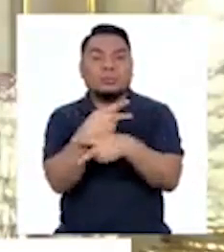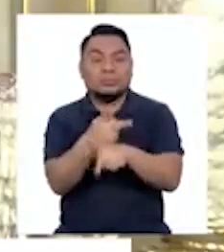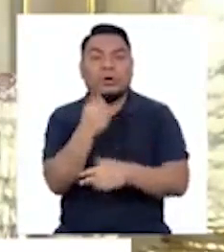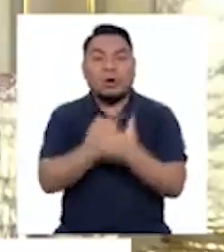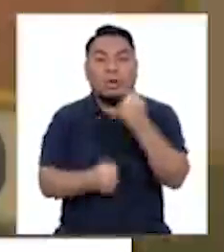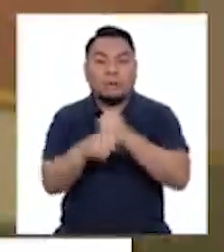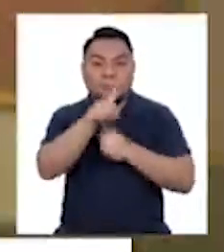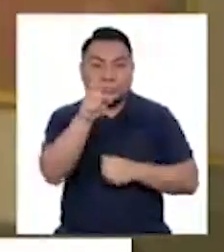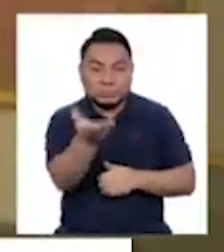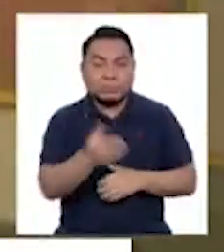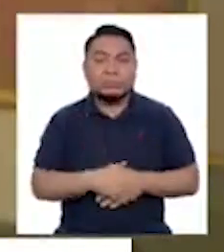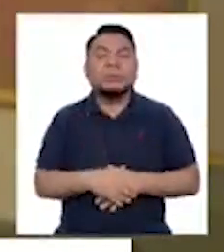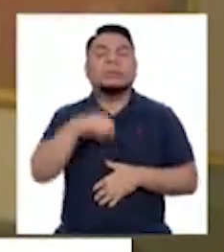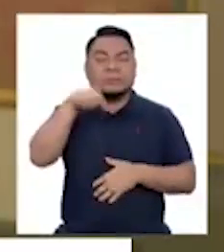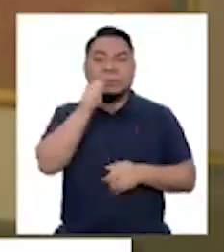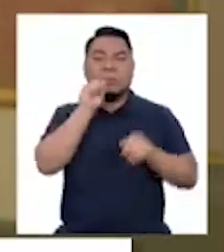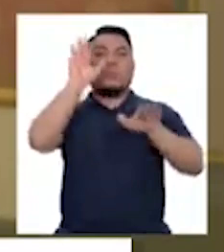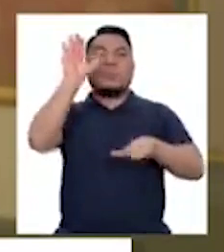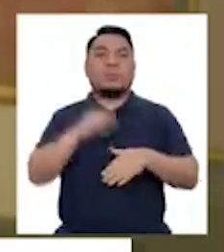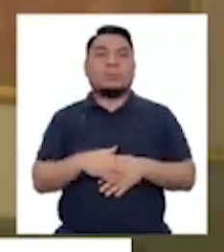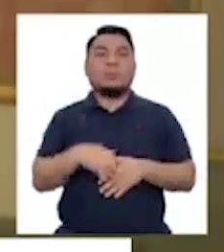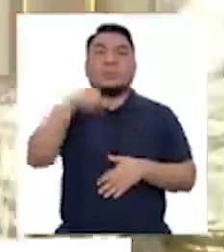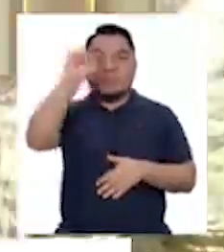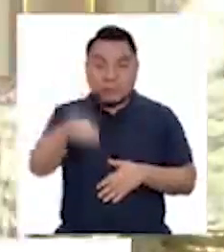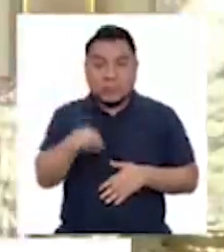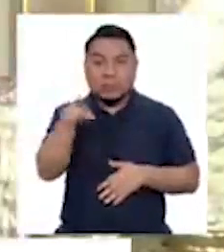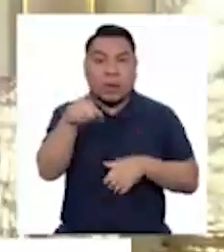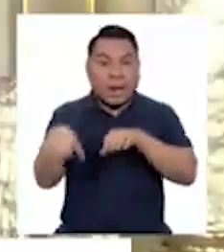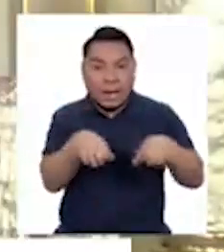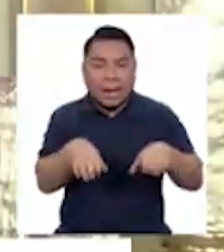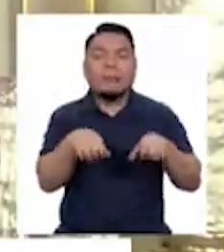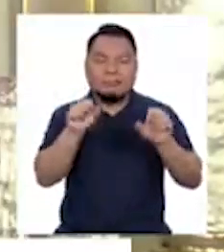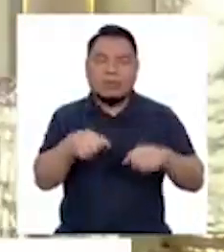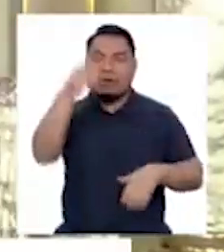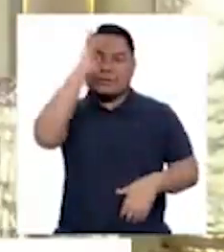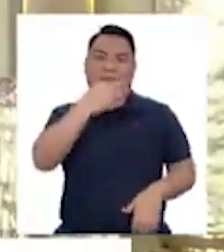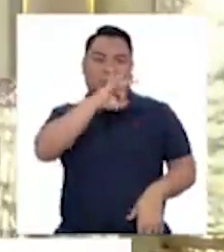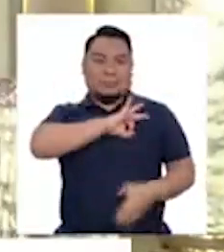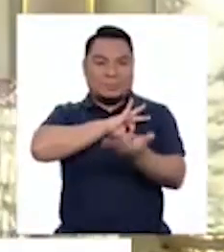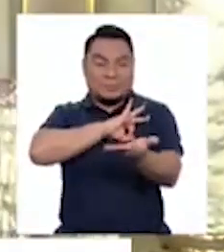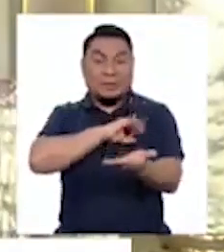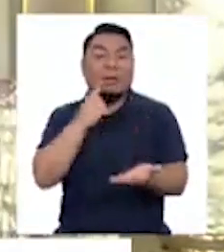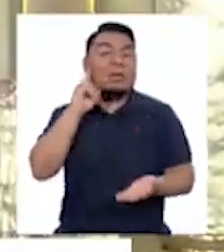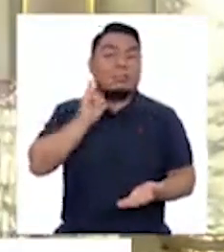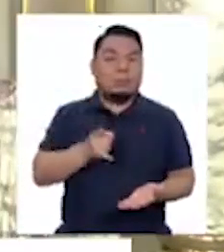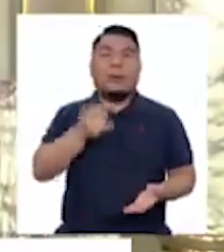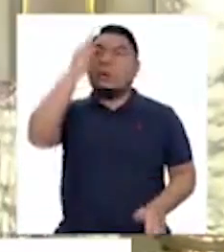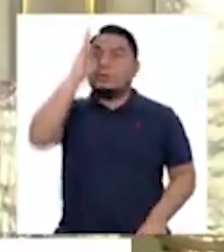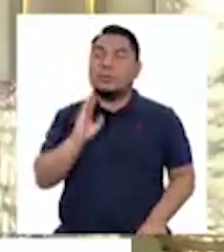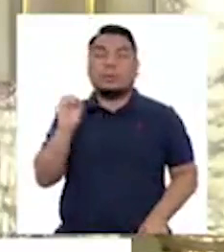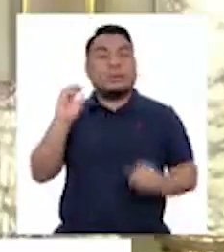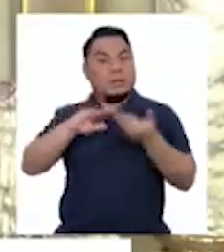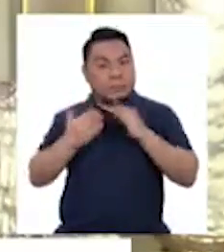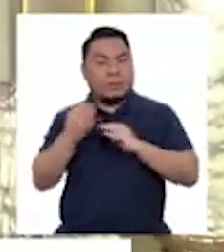os confío. Sí, juro. Si así lo hiciereis, que Dios os premie, y si no, Él y la